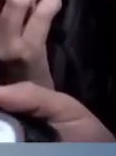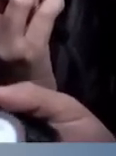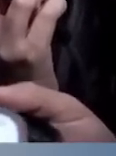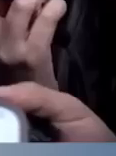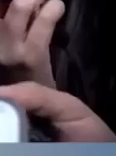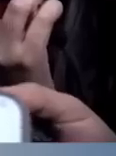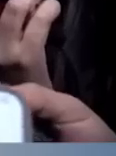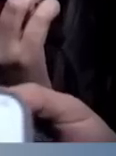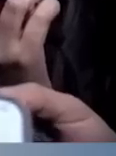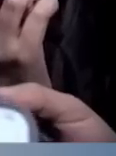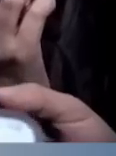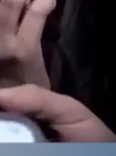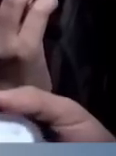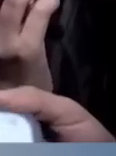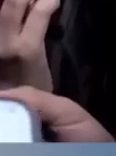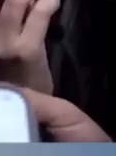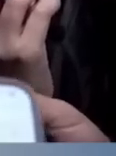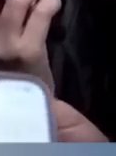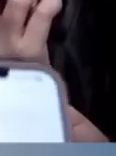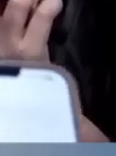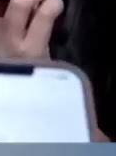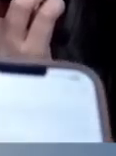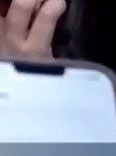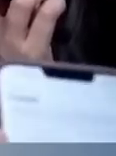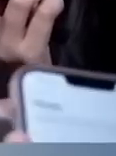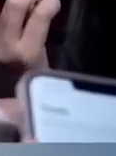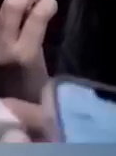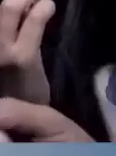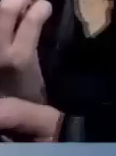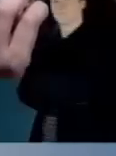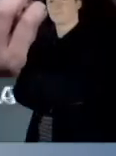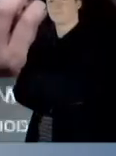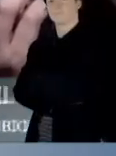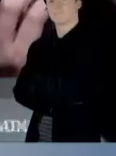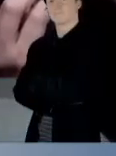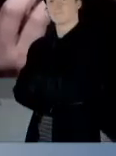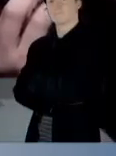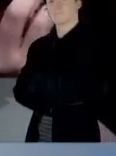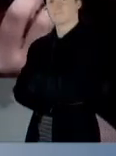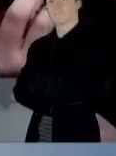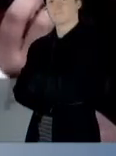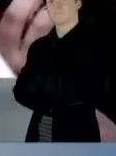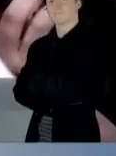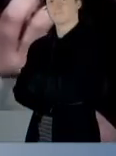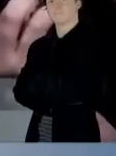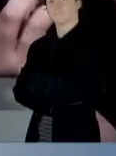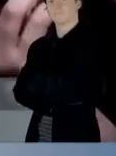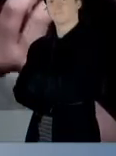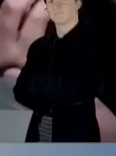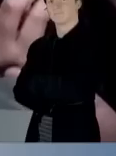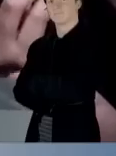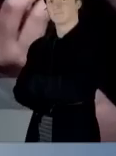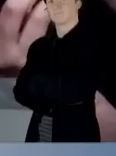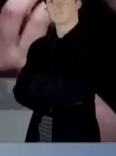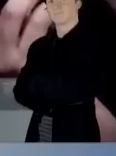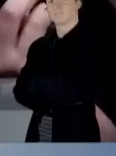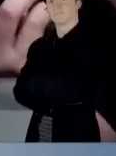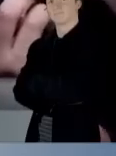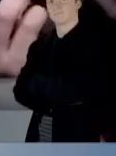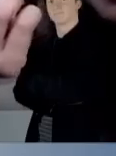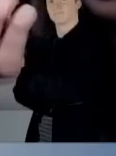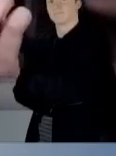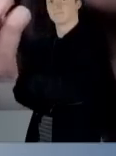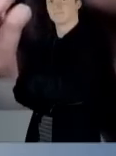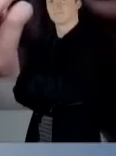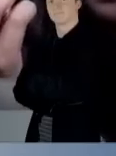por este reconocimiento precisamente por el rol que jugó Baltazar garzón en la demanda de Bolivia contra chile en la haya el diputado de la udi